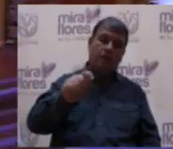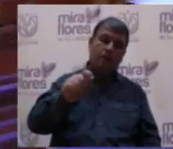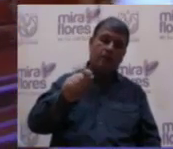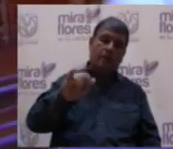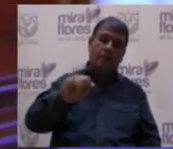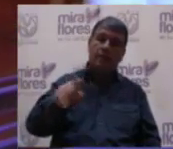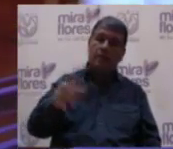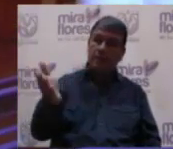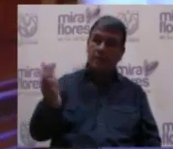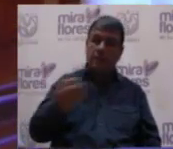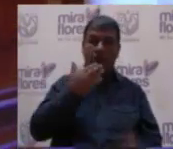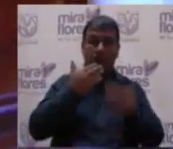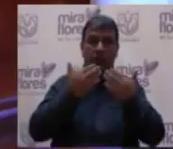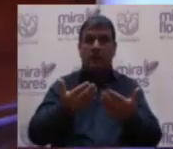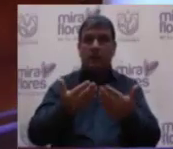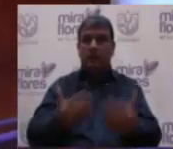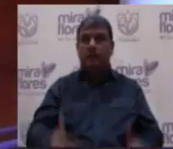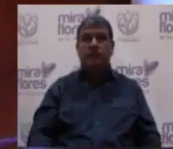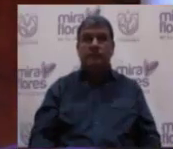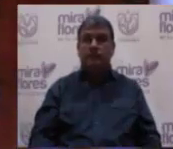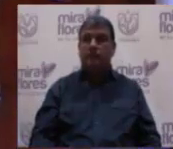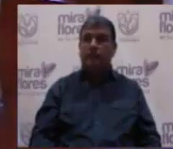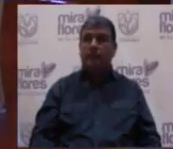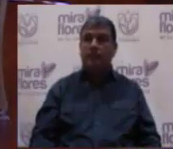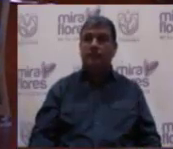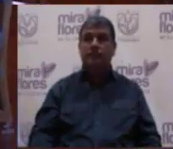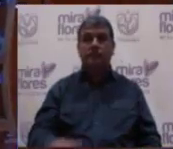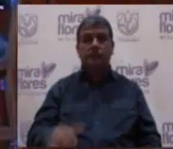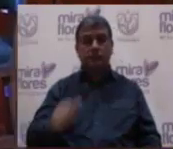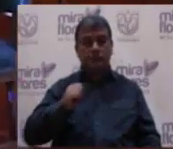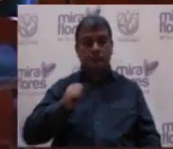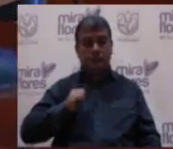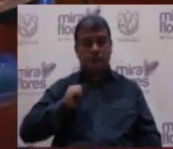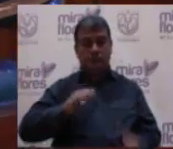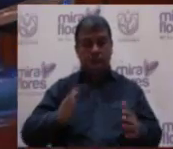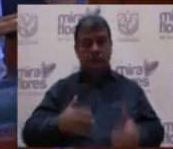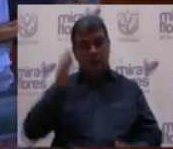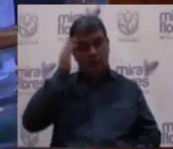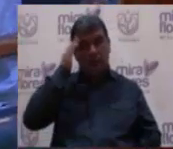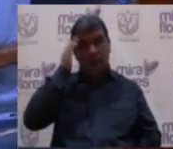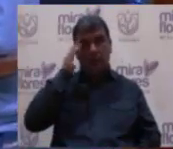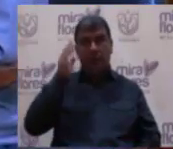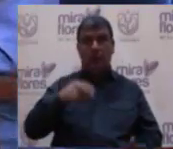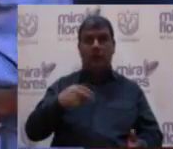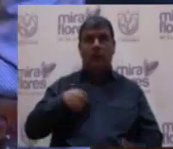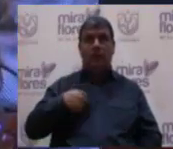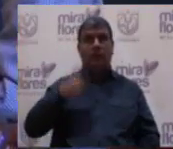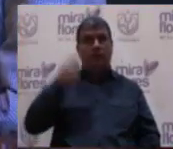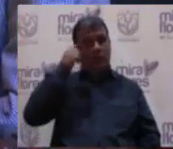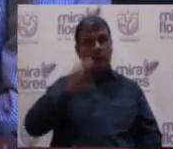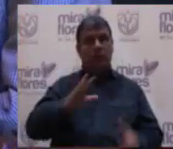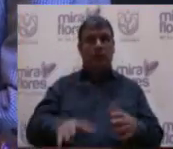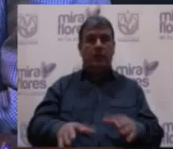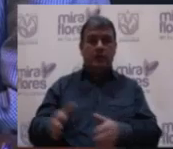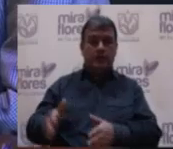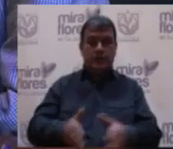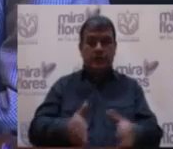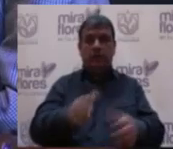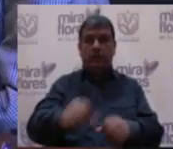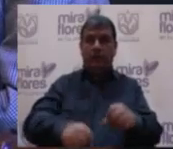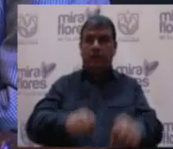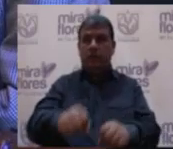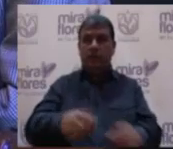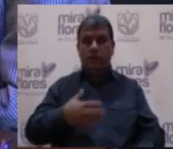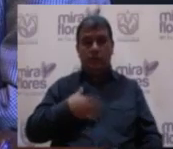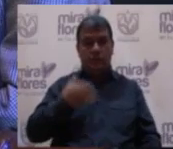palabra. Gracias. Señor alcalde, usted sabe mi posición respecto a las ciclovías.